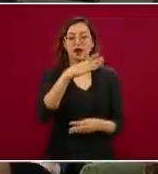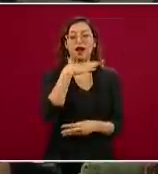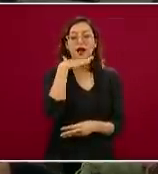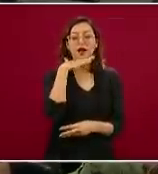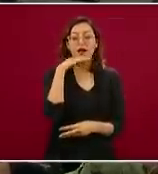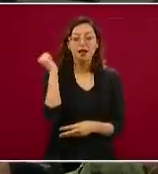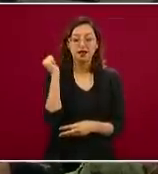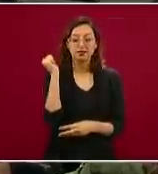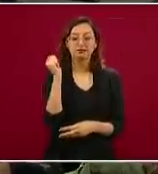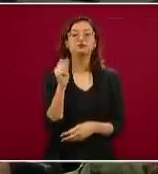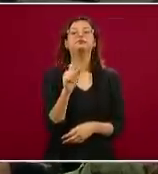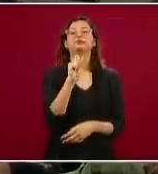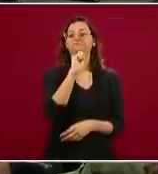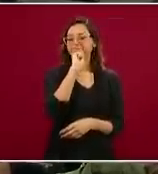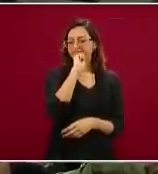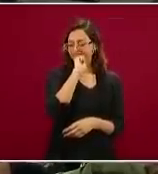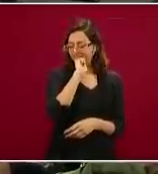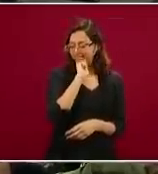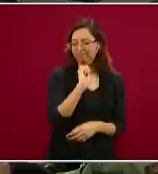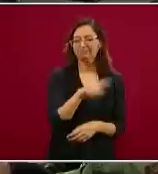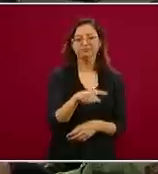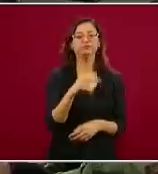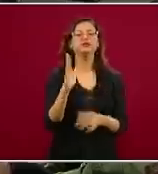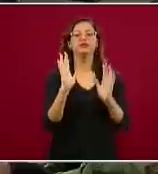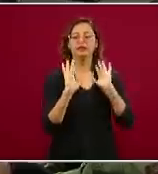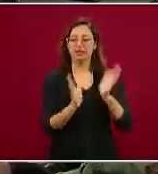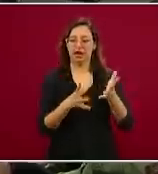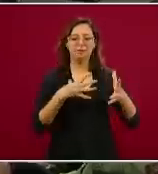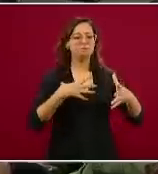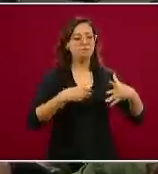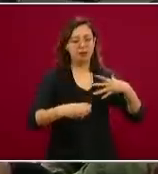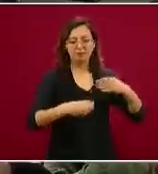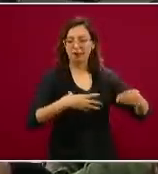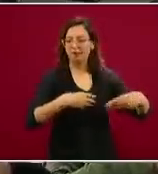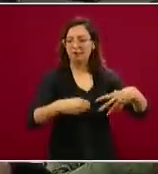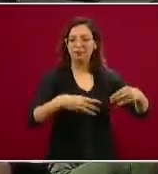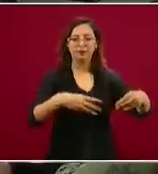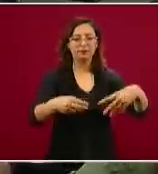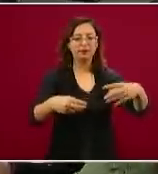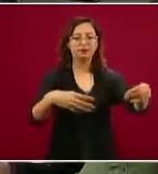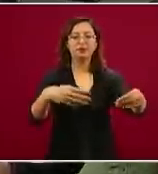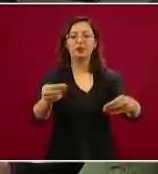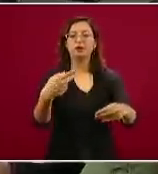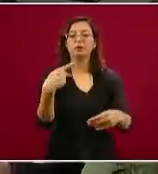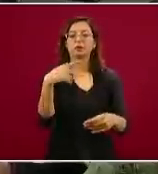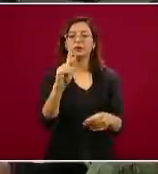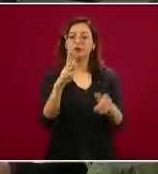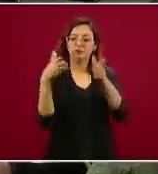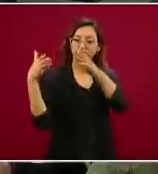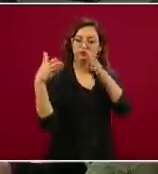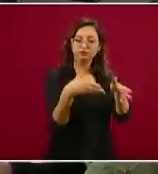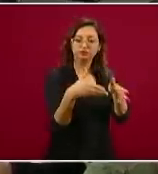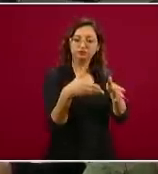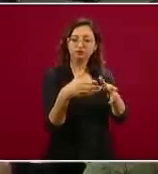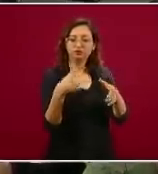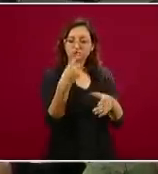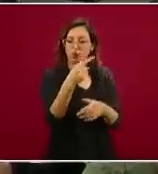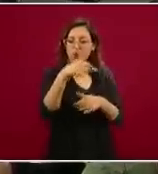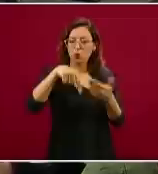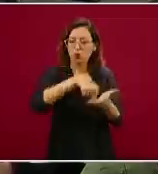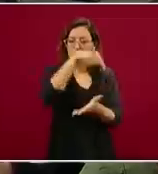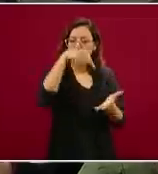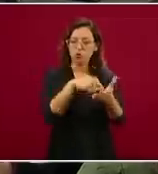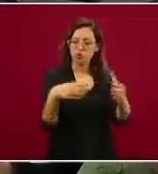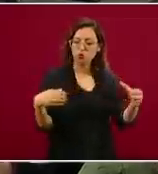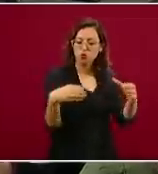tenemos también una situación en donde hay propagación comunitaria, pero mucho más focalizada en comparación a lo que